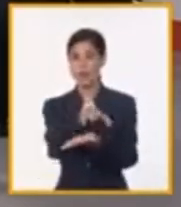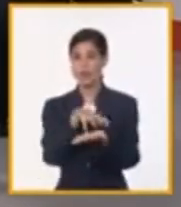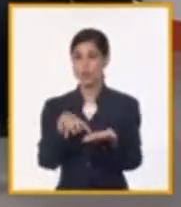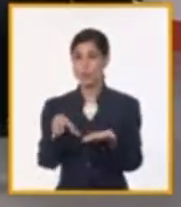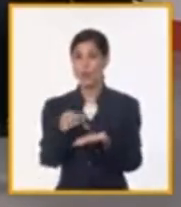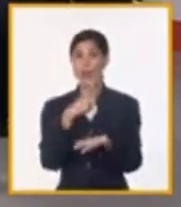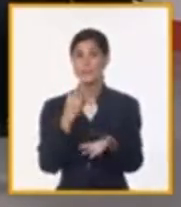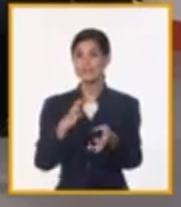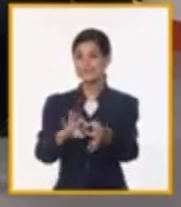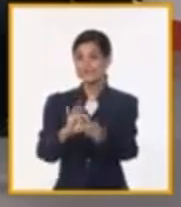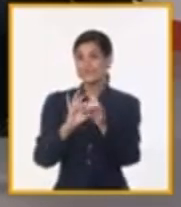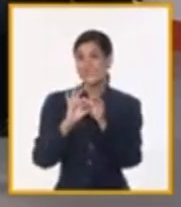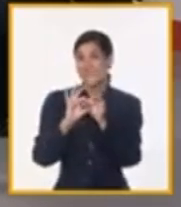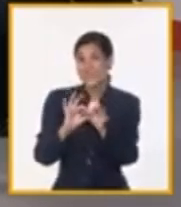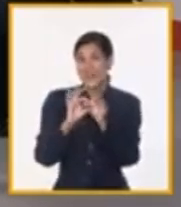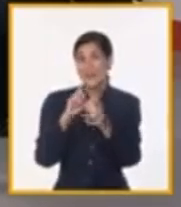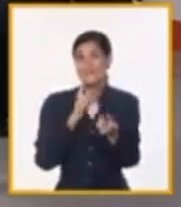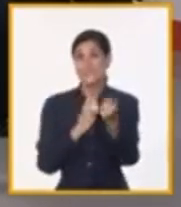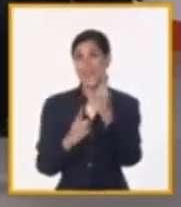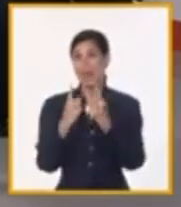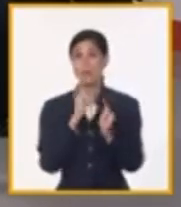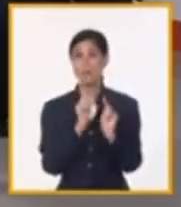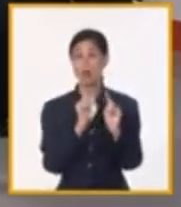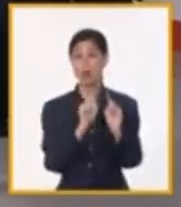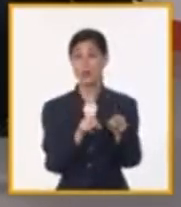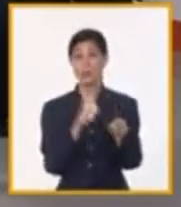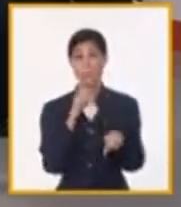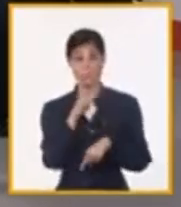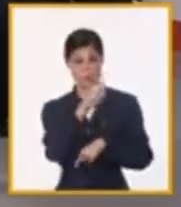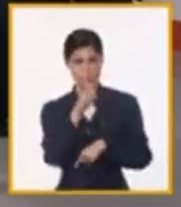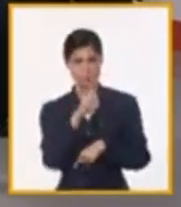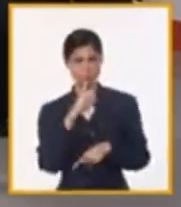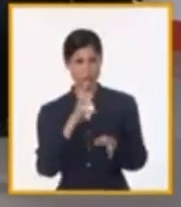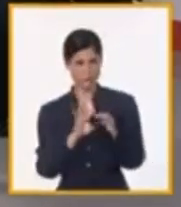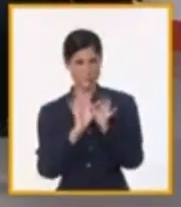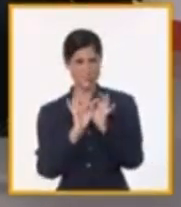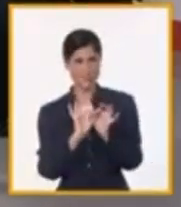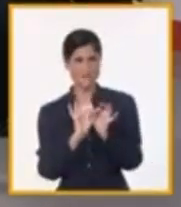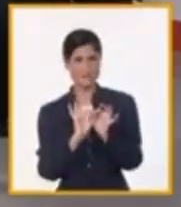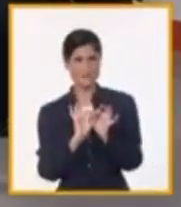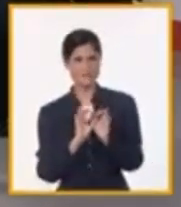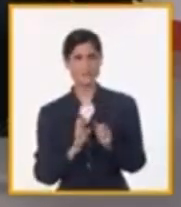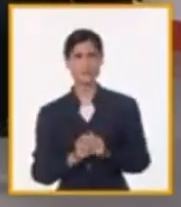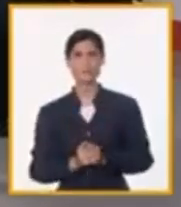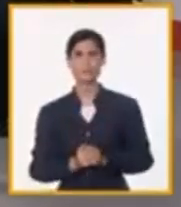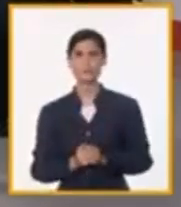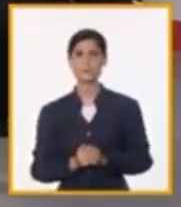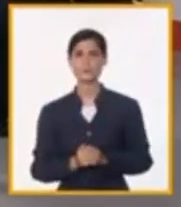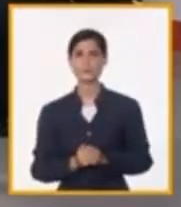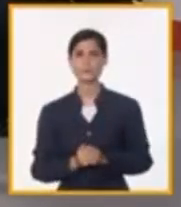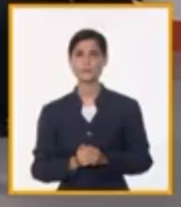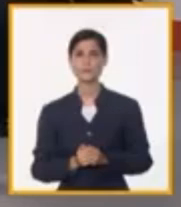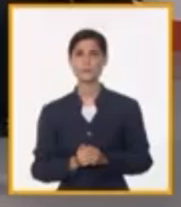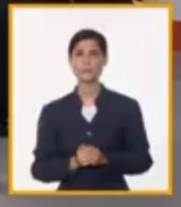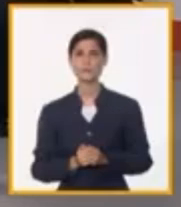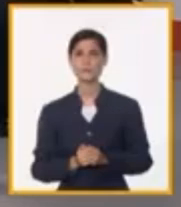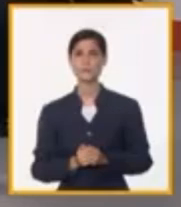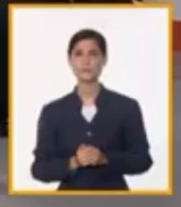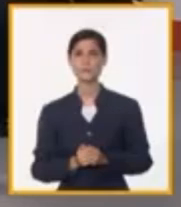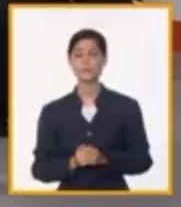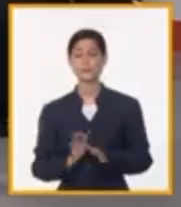la situación en en la región sin duda No mira eh En realidad lo los